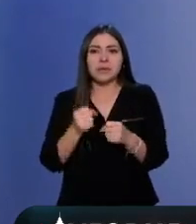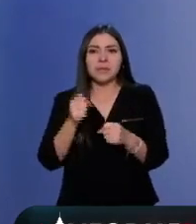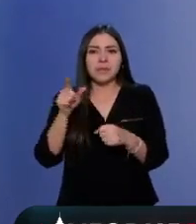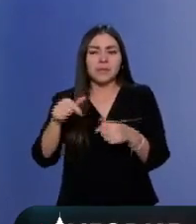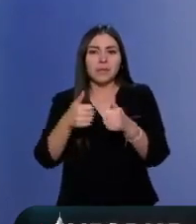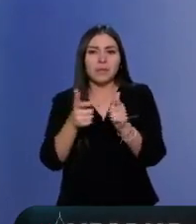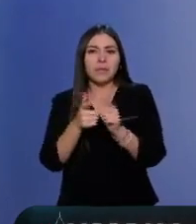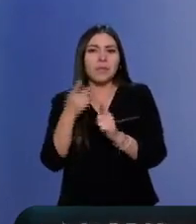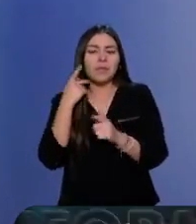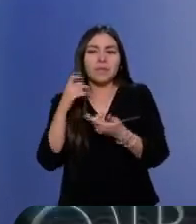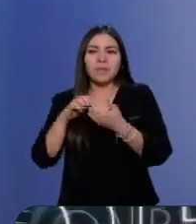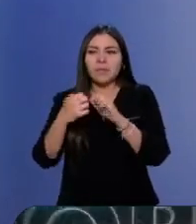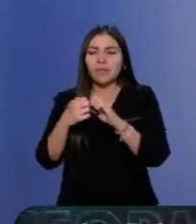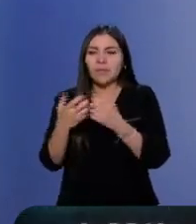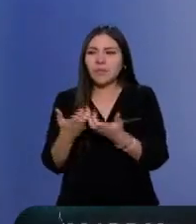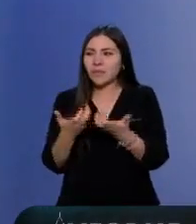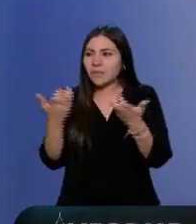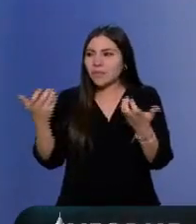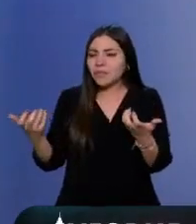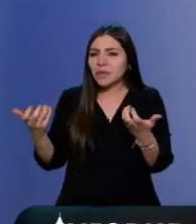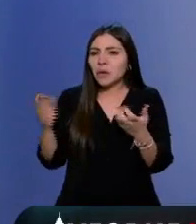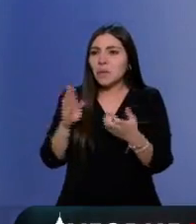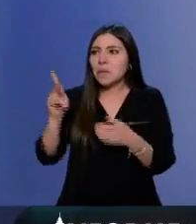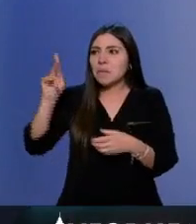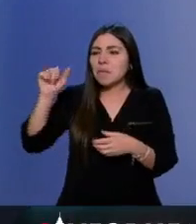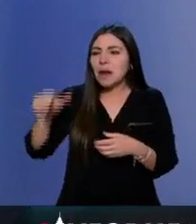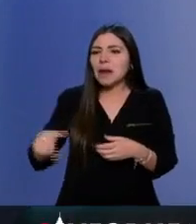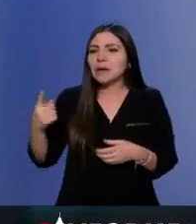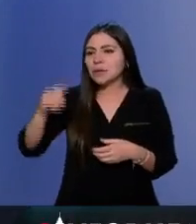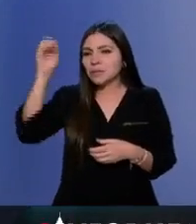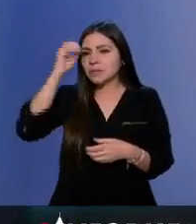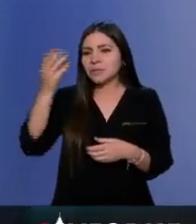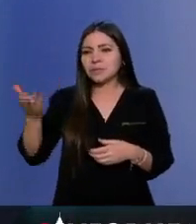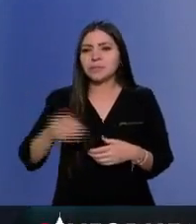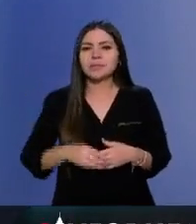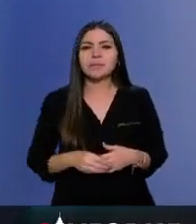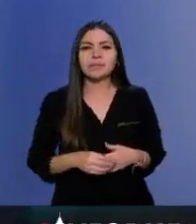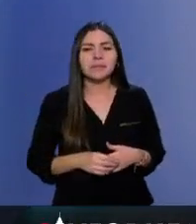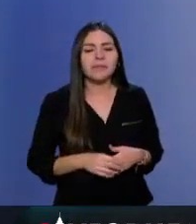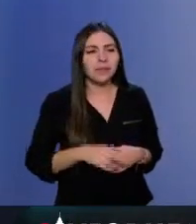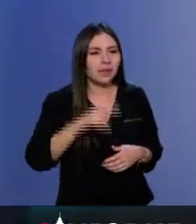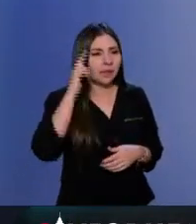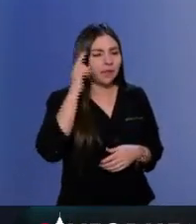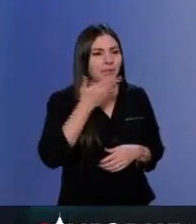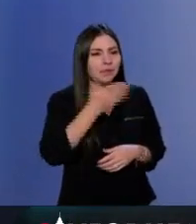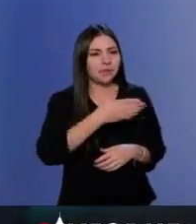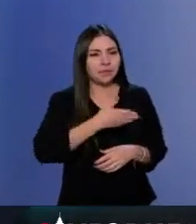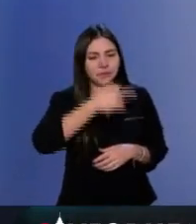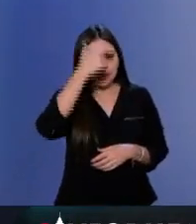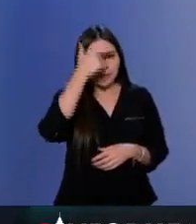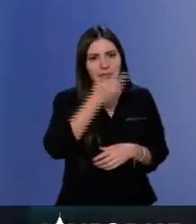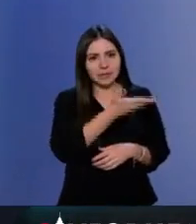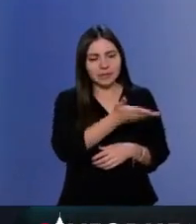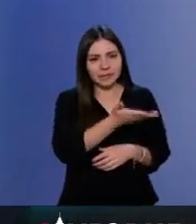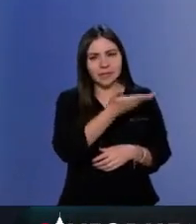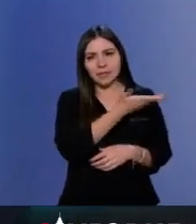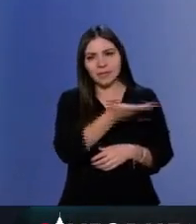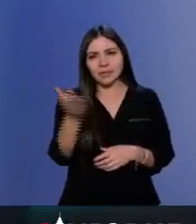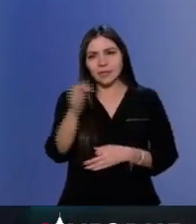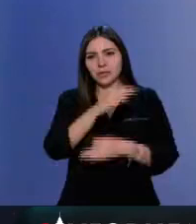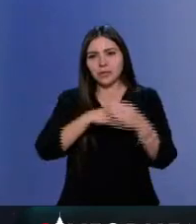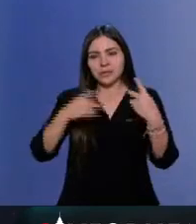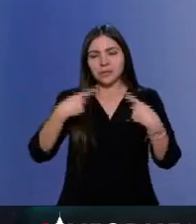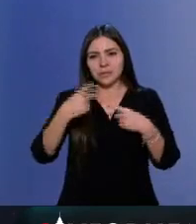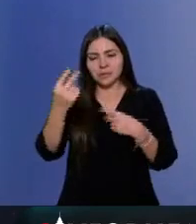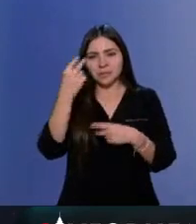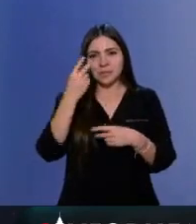como estrategia. ¿Cómo ves? Hola, querida Azul, muy buenas noches a ti y a toda tu audiencia, nuestra audiencia.